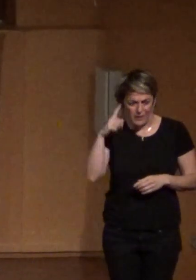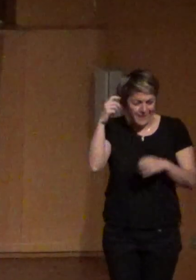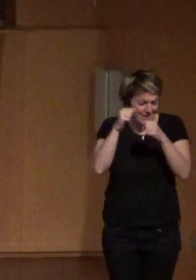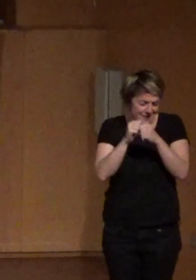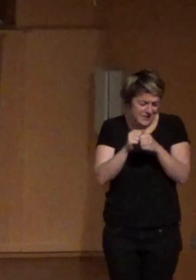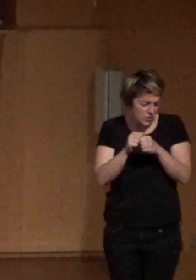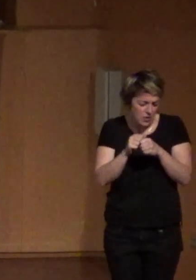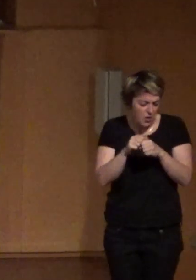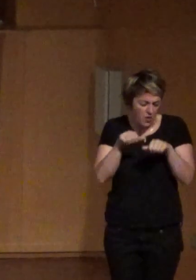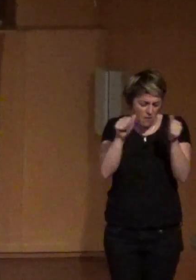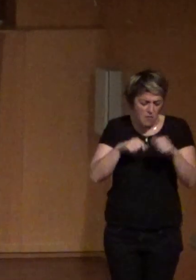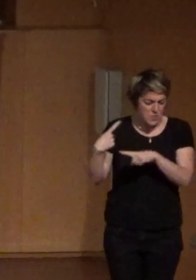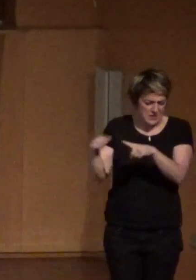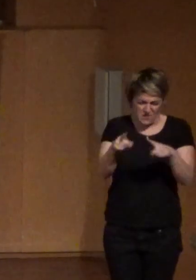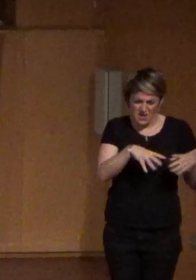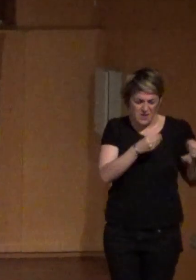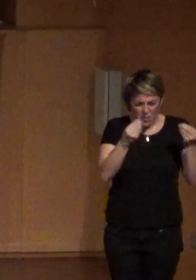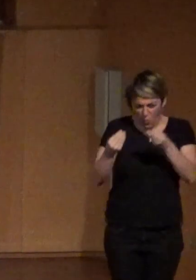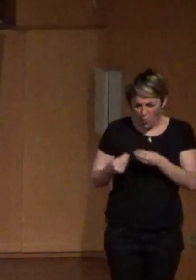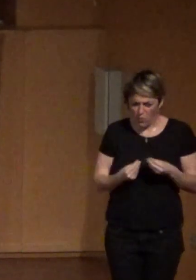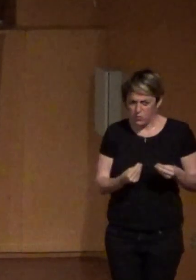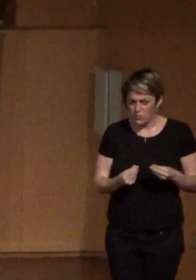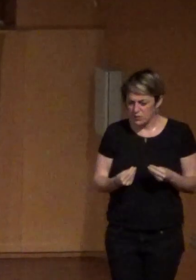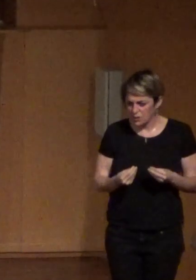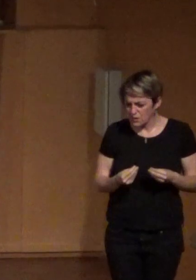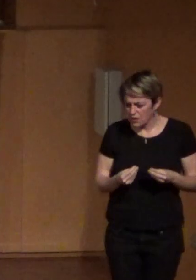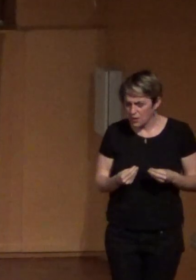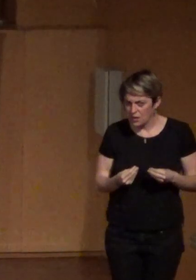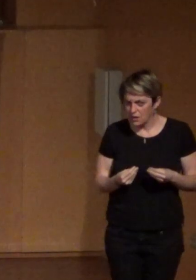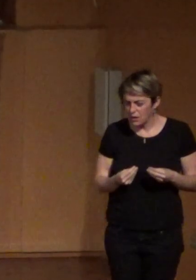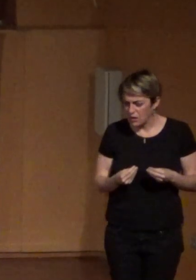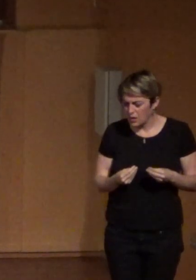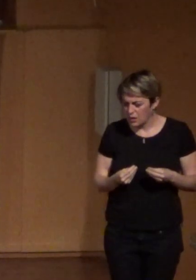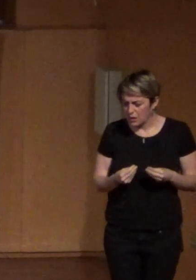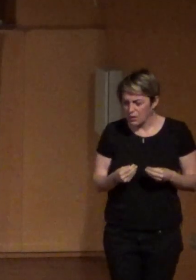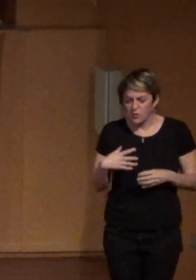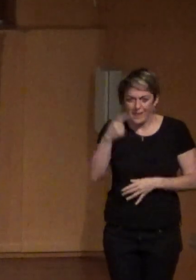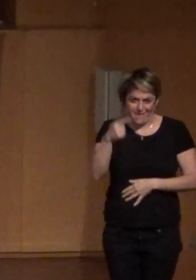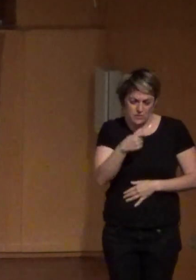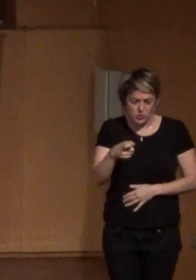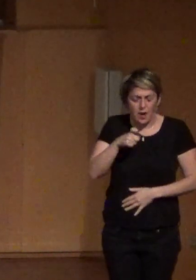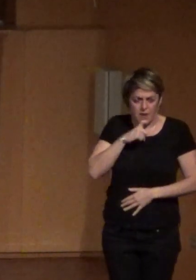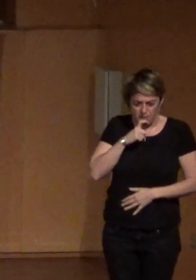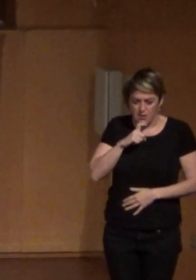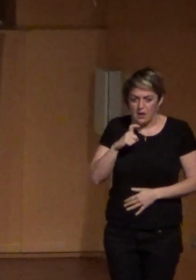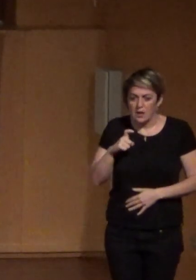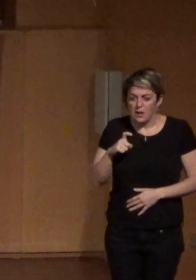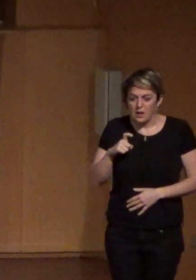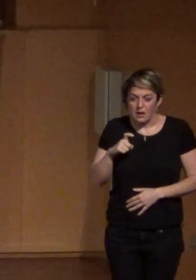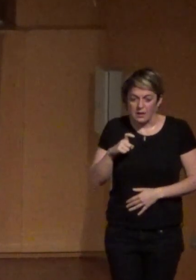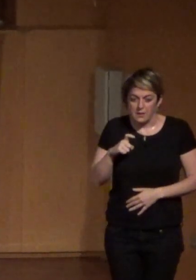implicados, por eso siempre hay que buscar la especificidad de cada persona cuando se le va a diagnosticar y tratar. Y